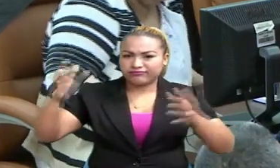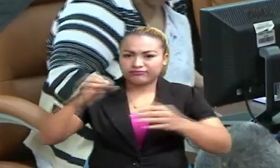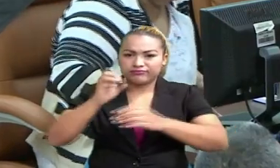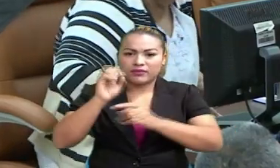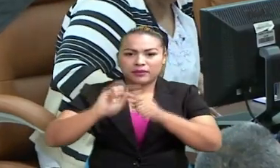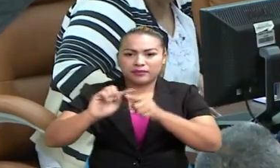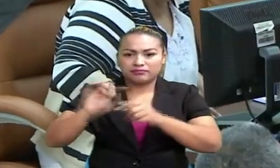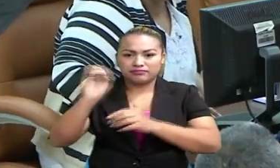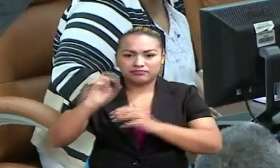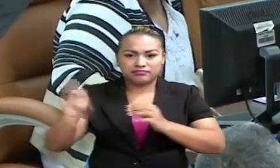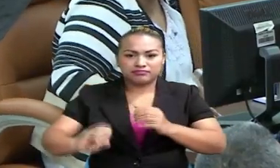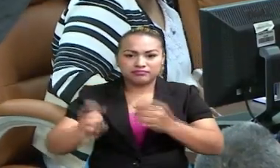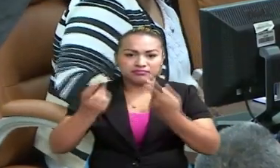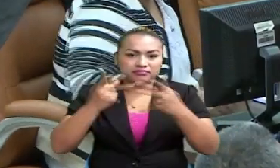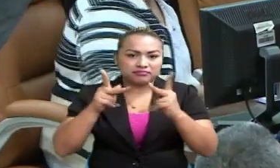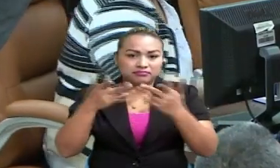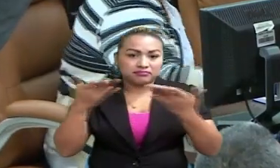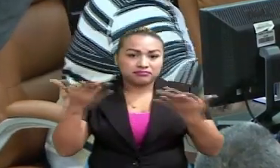que